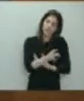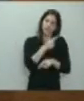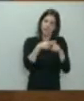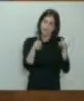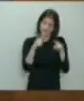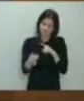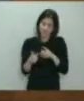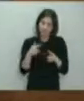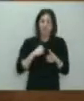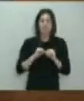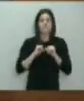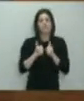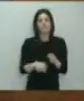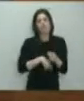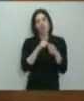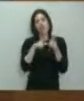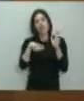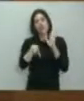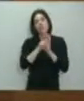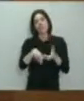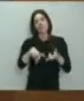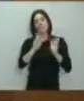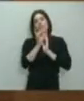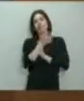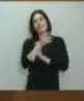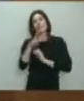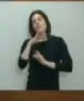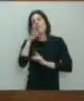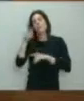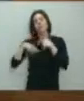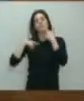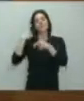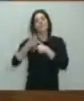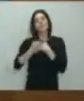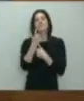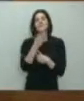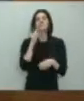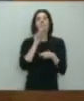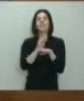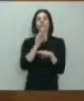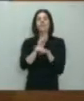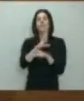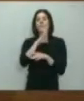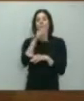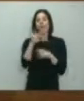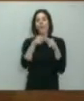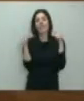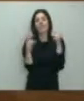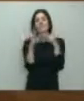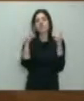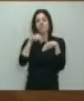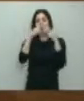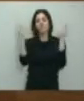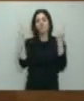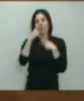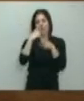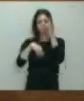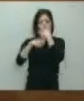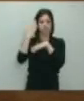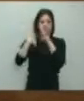por la Ley de Autorización de Endeudamiento como consecuencia de las necesidades de financiación generadas por el déficit público de ejercicios